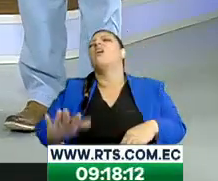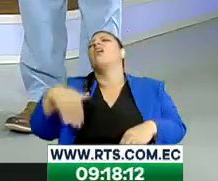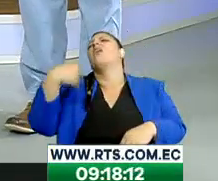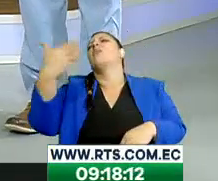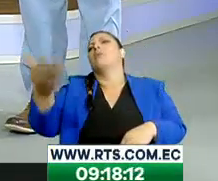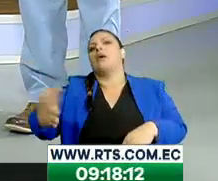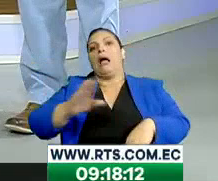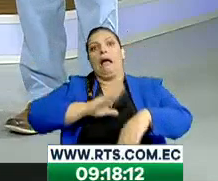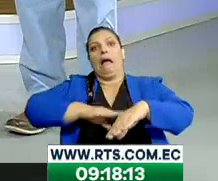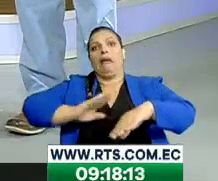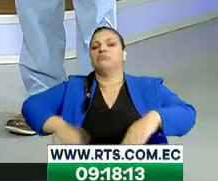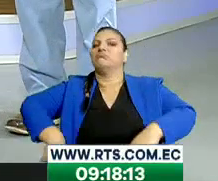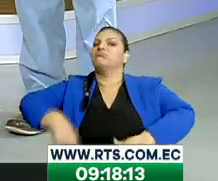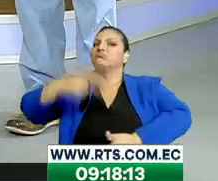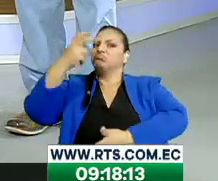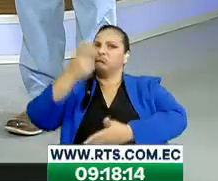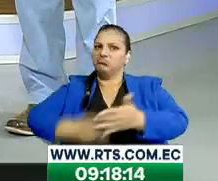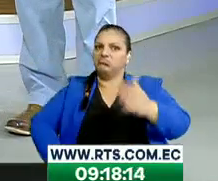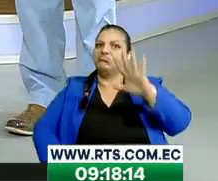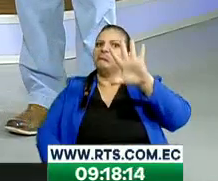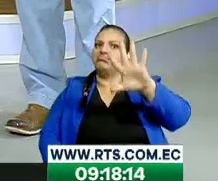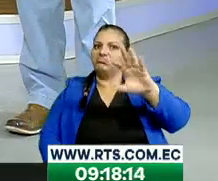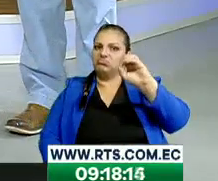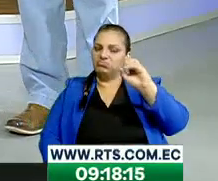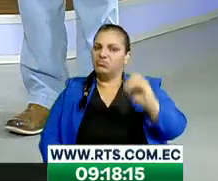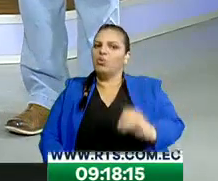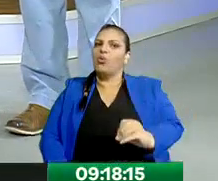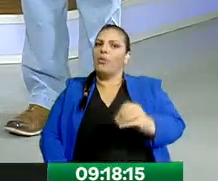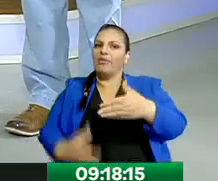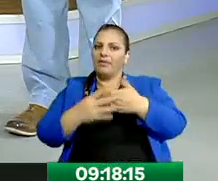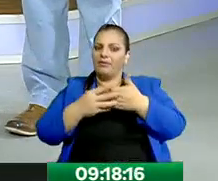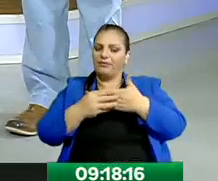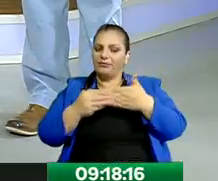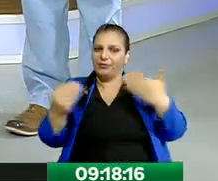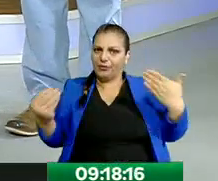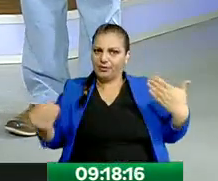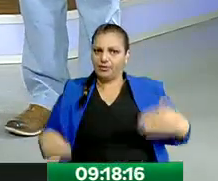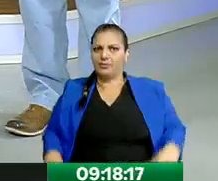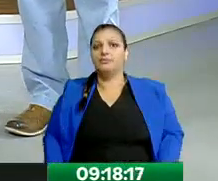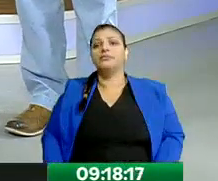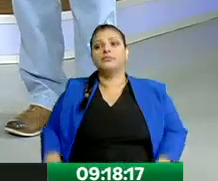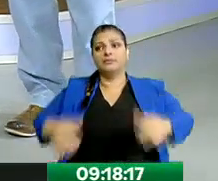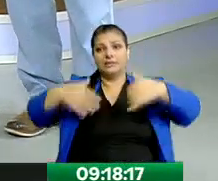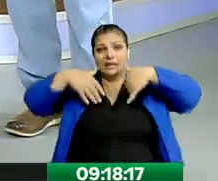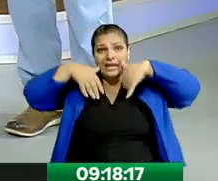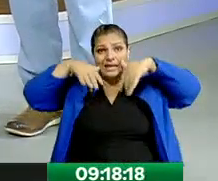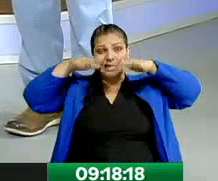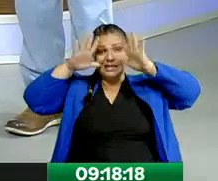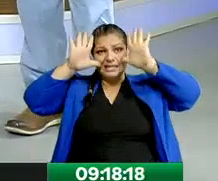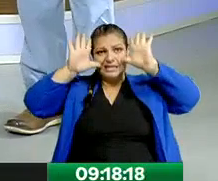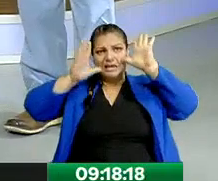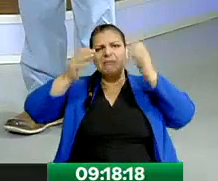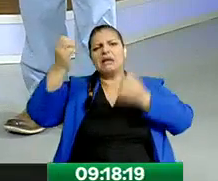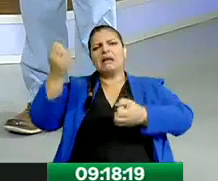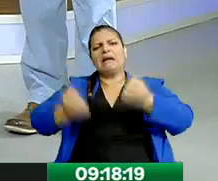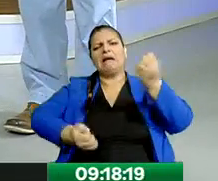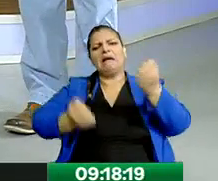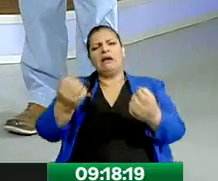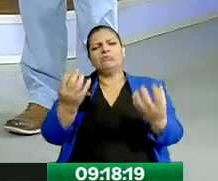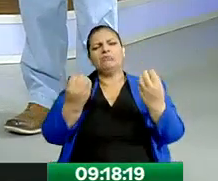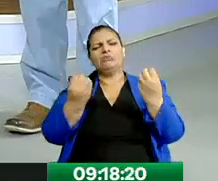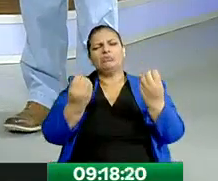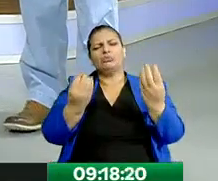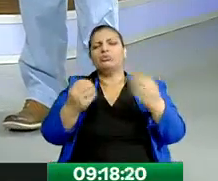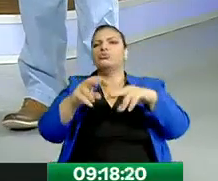hecho revisión técnica vehicular o cumplido con el proceso de matriculación. ¿Y en diciembre es cuando se acumula más número de...? Normalmente hemos visto que ha sido así.